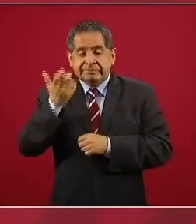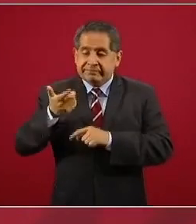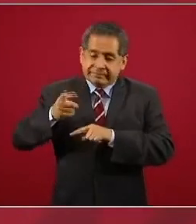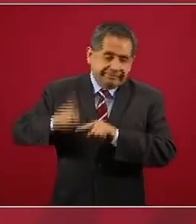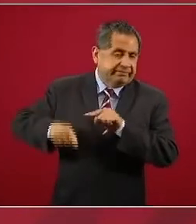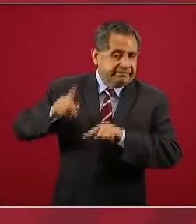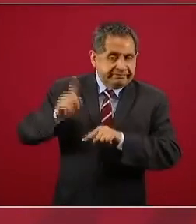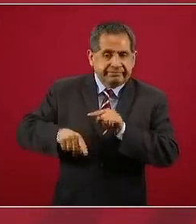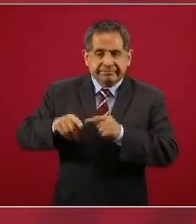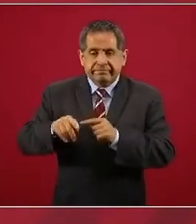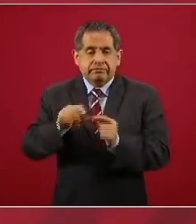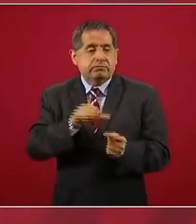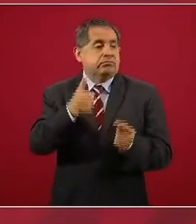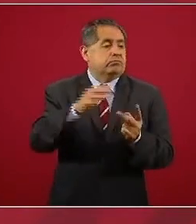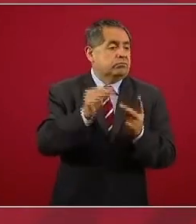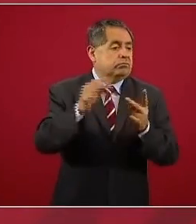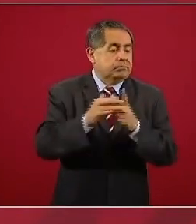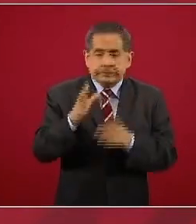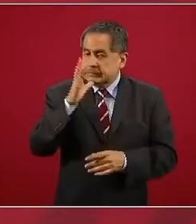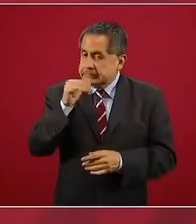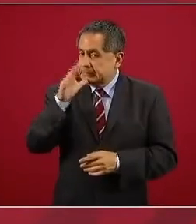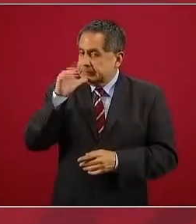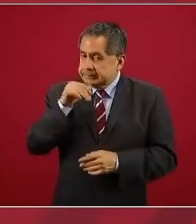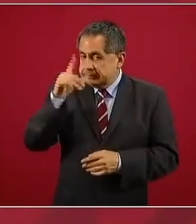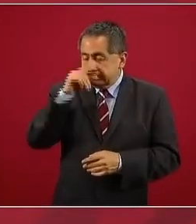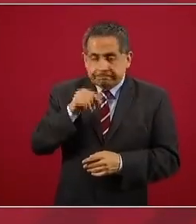buscar opciones, no han podido.